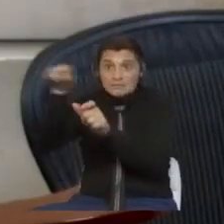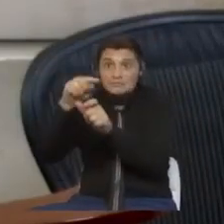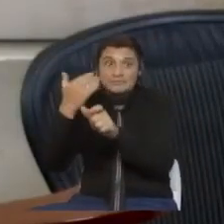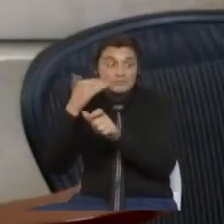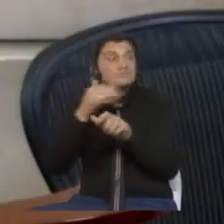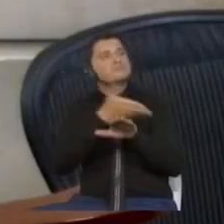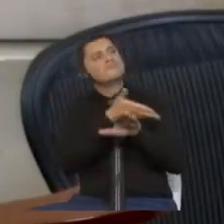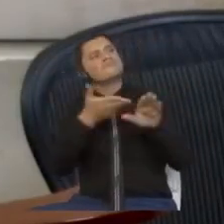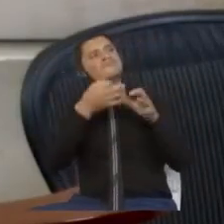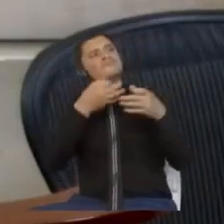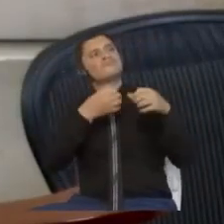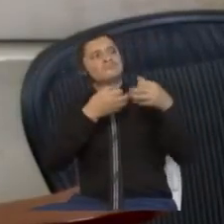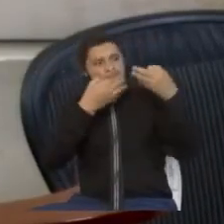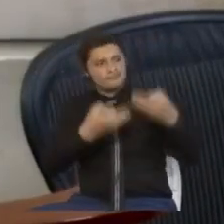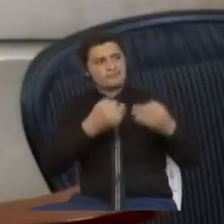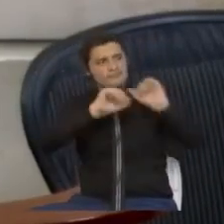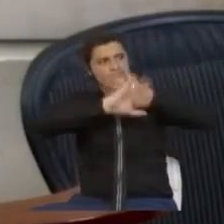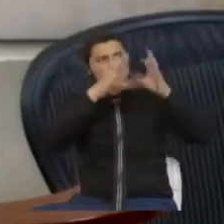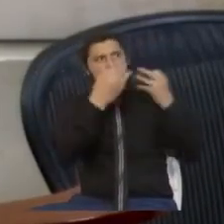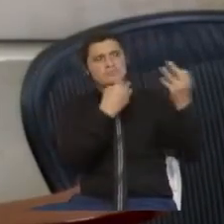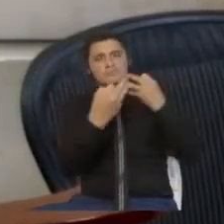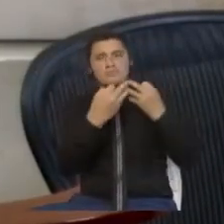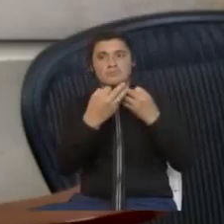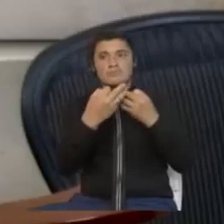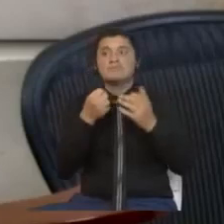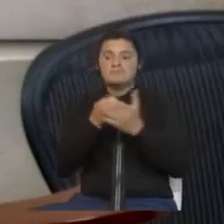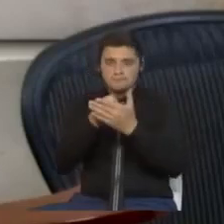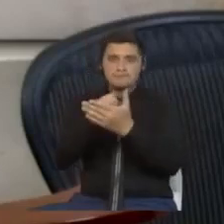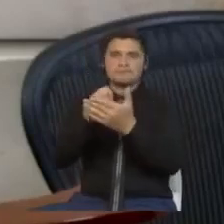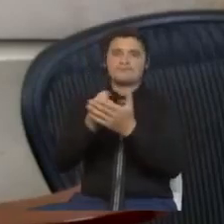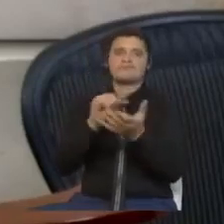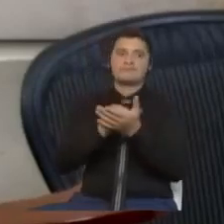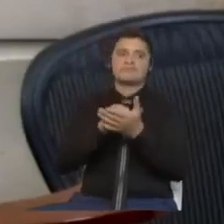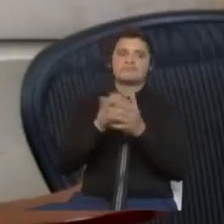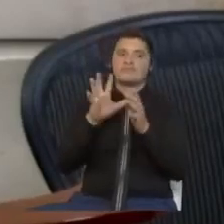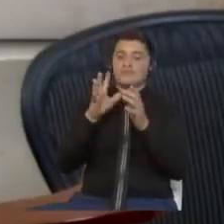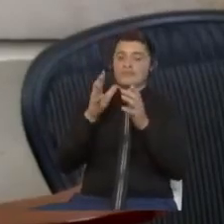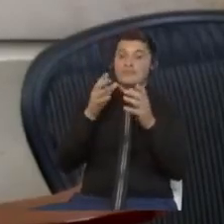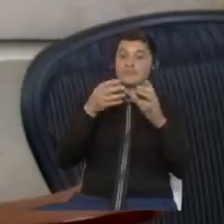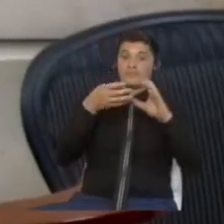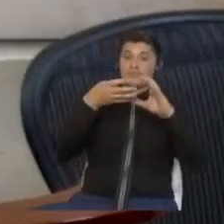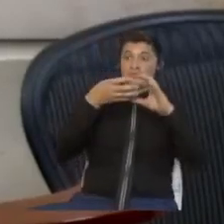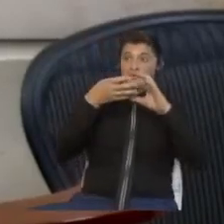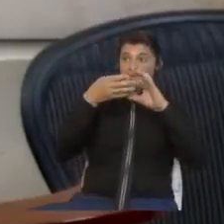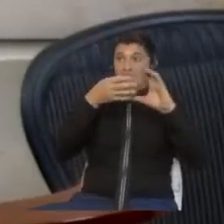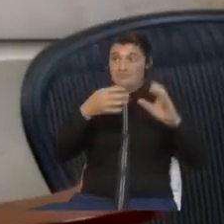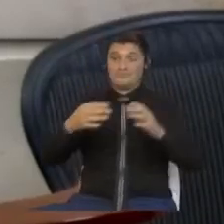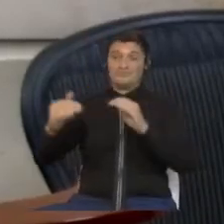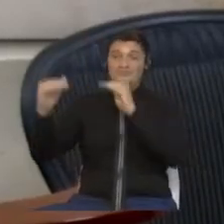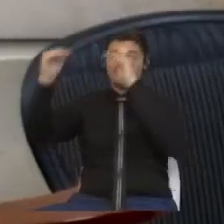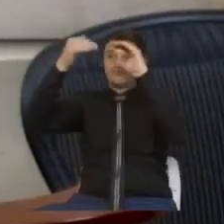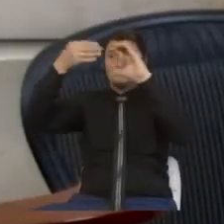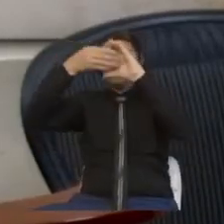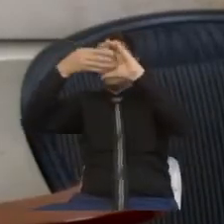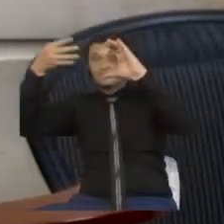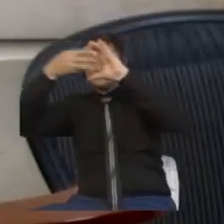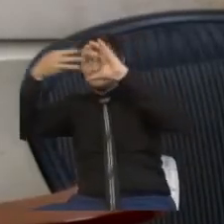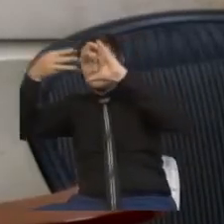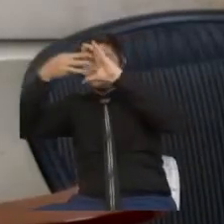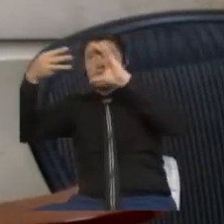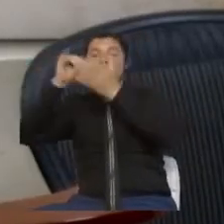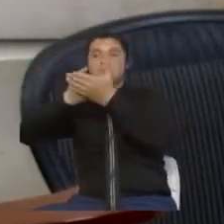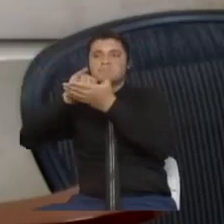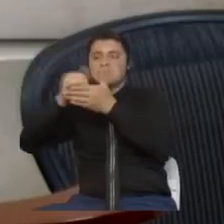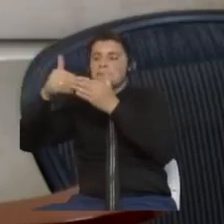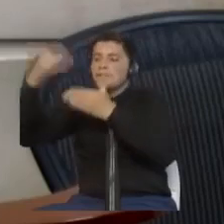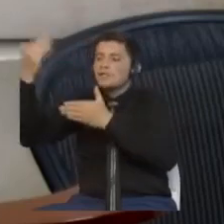aclaración sobreviviente que el magistrado acoge como cierta porque inicia un incidente de